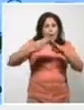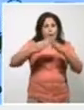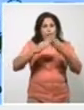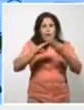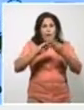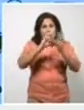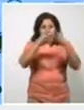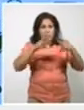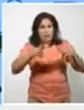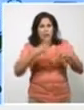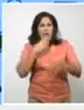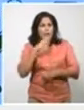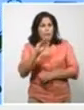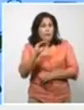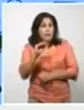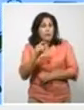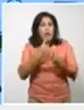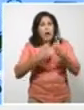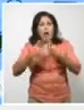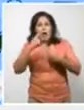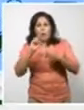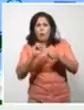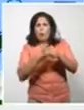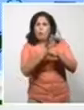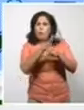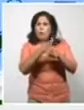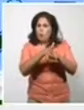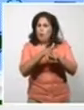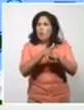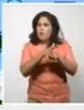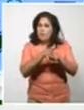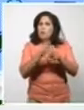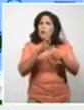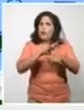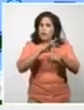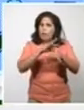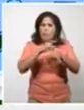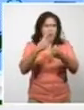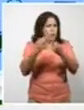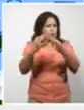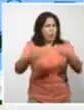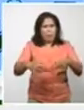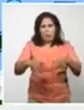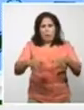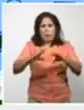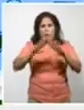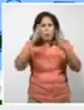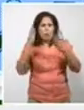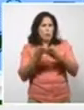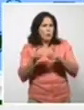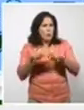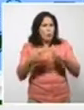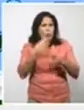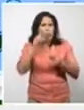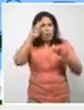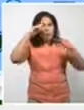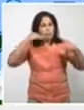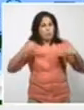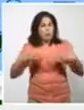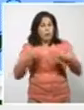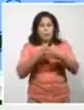Se dice por algunos medios que el coronavirus será una endemia en muchos lugares. De ser así, ¿cómo Salud Pública enfrentaría